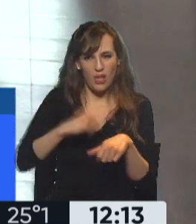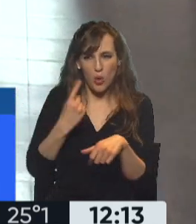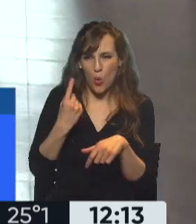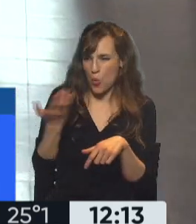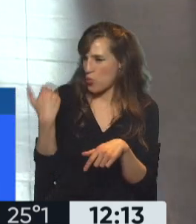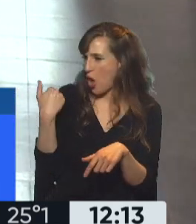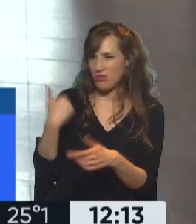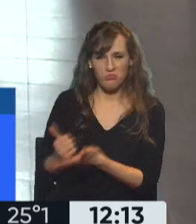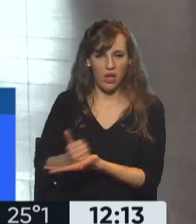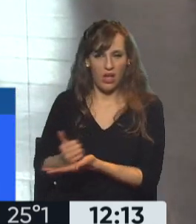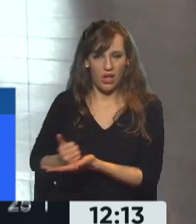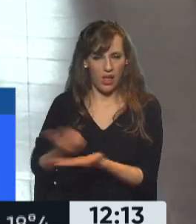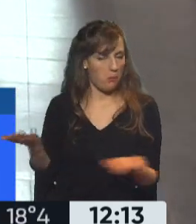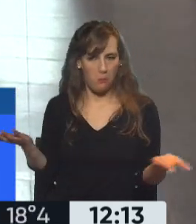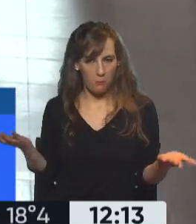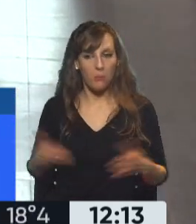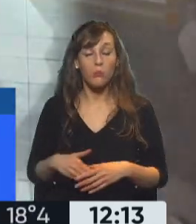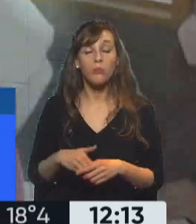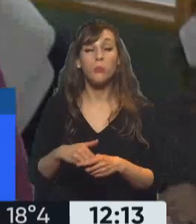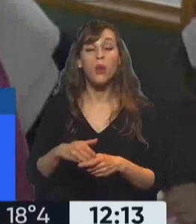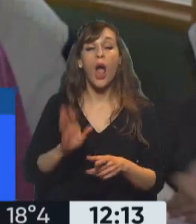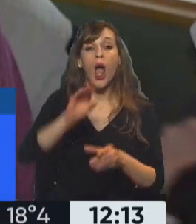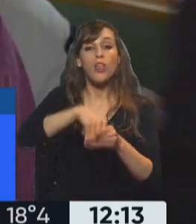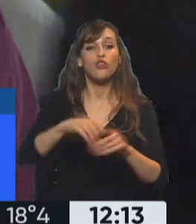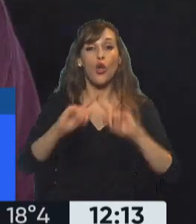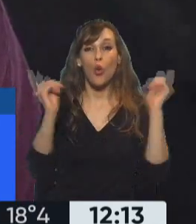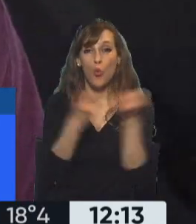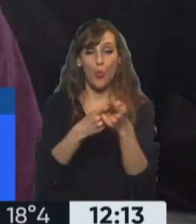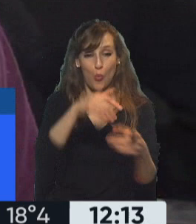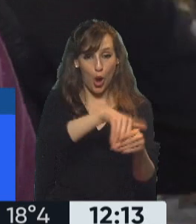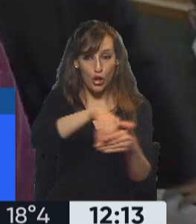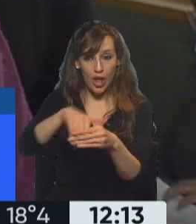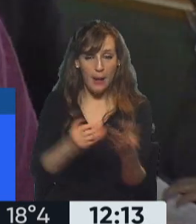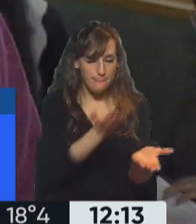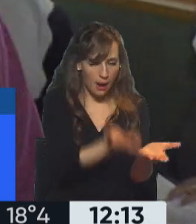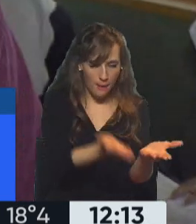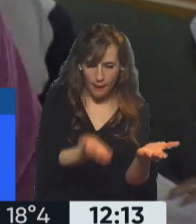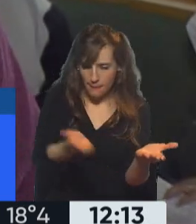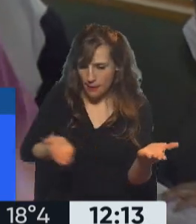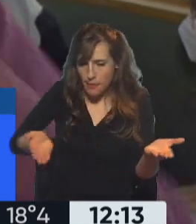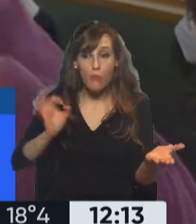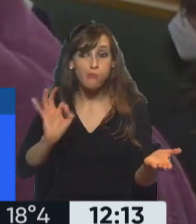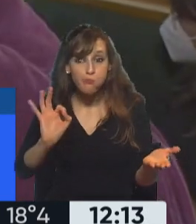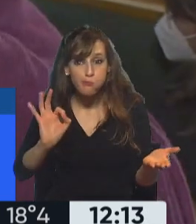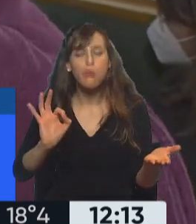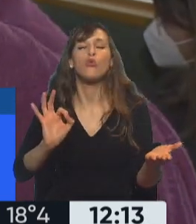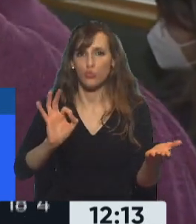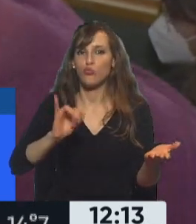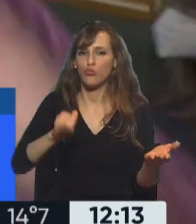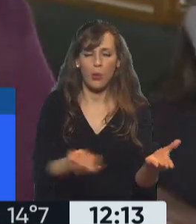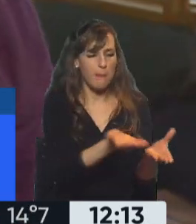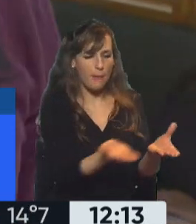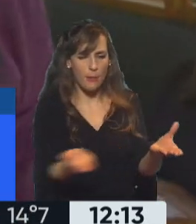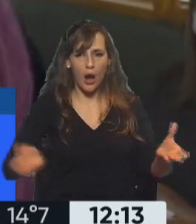va rápido. ¿Adentro del cuarto oscuro estaban todas las boletas? Sí, estaban todas ¿sí? las boletas. Sí. ¿Se decidió rápido? Sí, ya teníamos más o menos